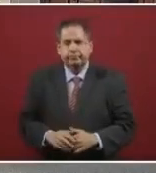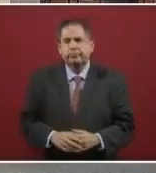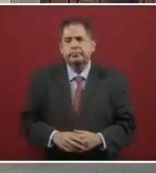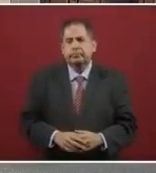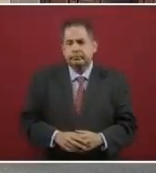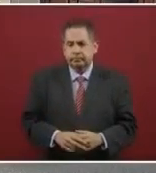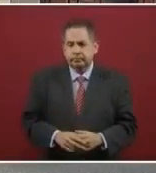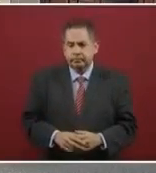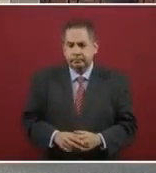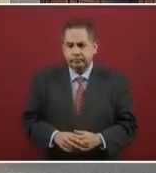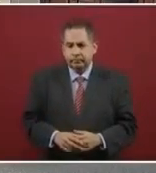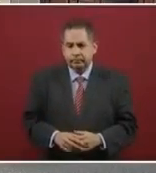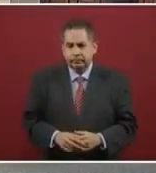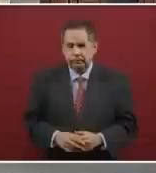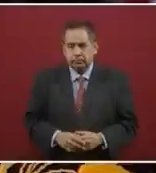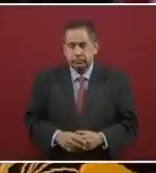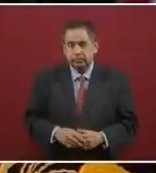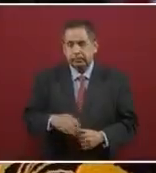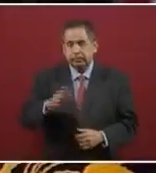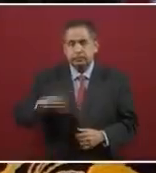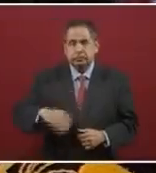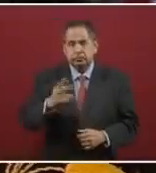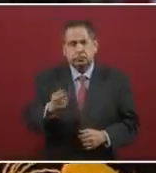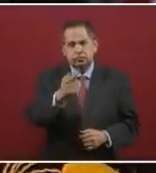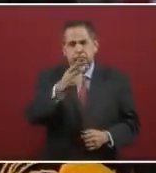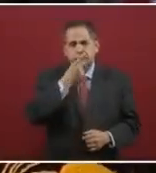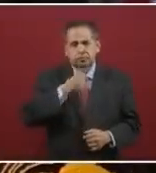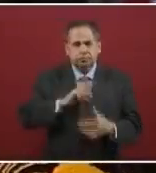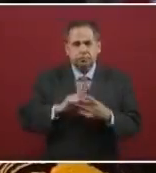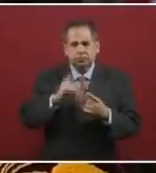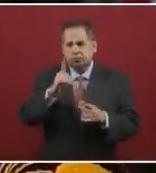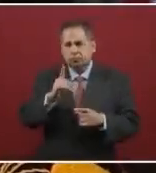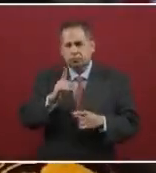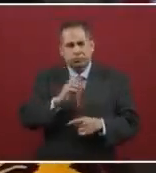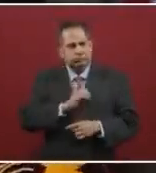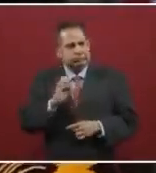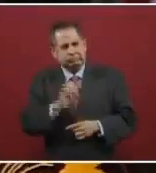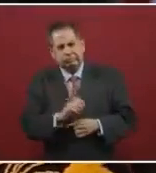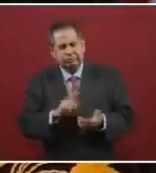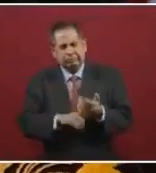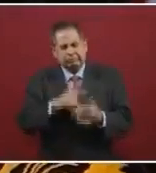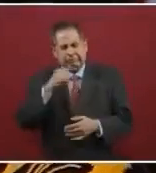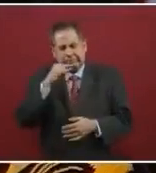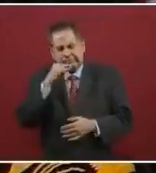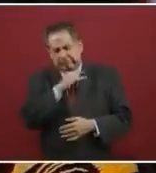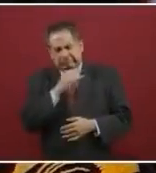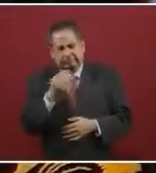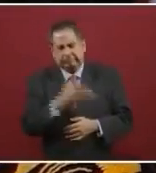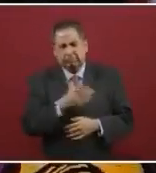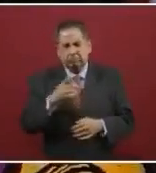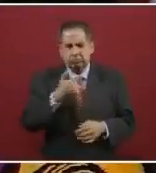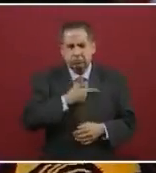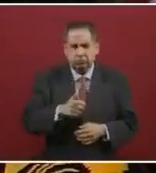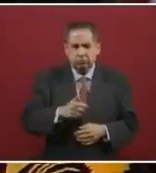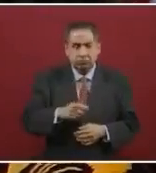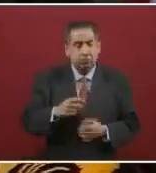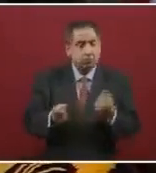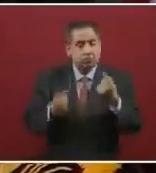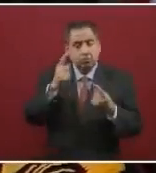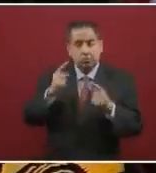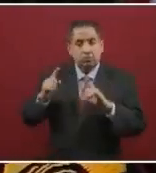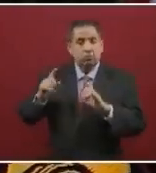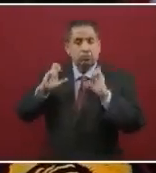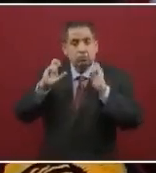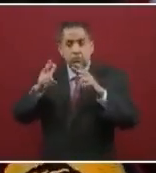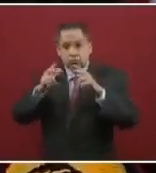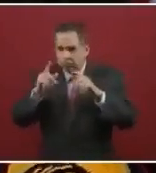Presidente, pero usted estaba hablando hace un momento que una de las cosas que más odia es la hipocresía. Hay observadores en